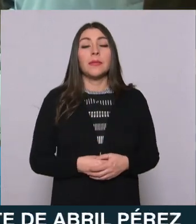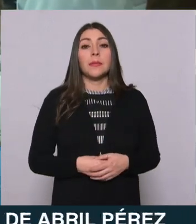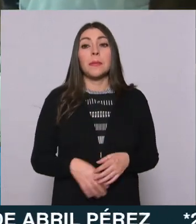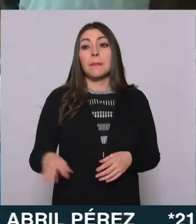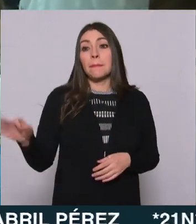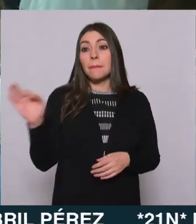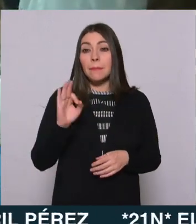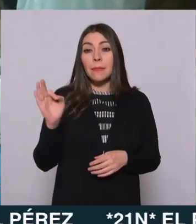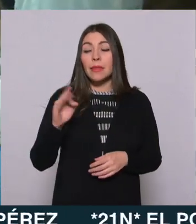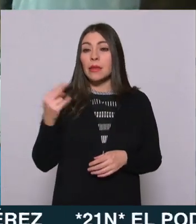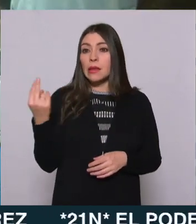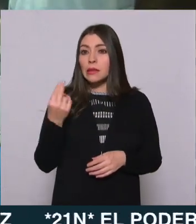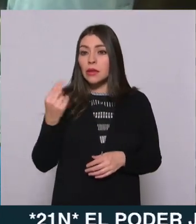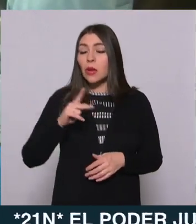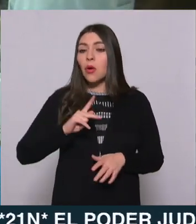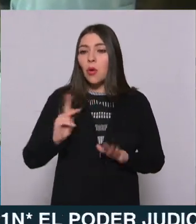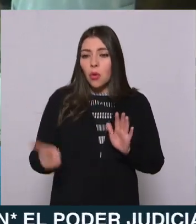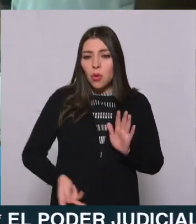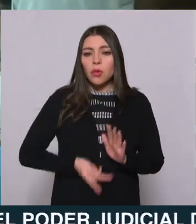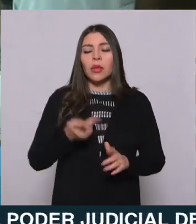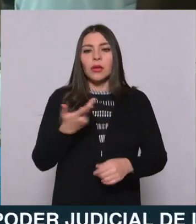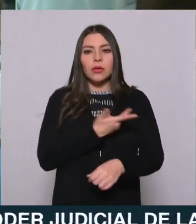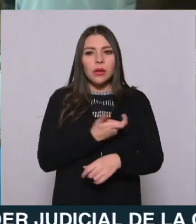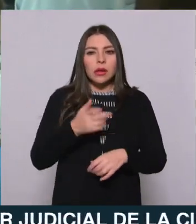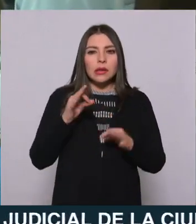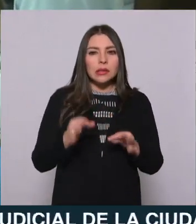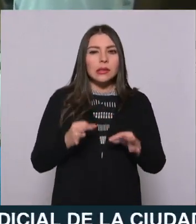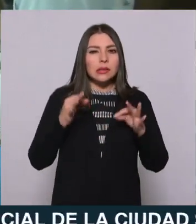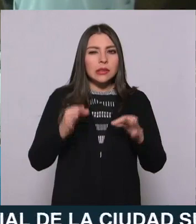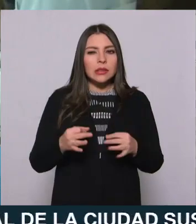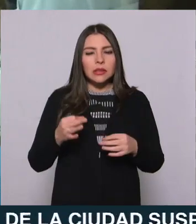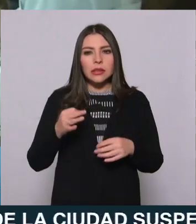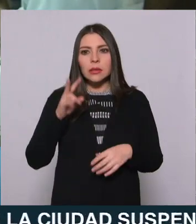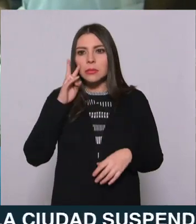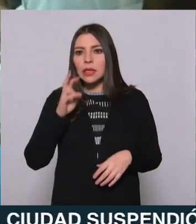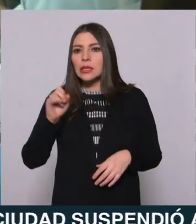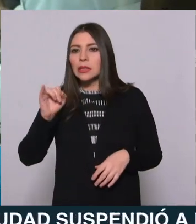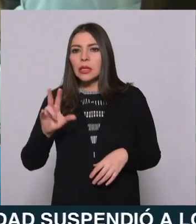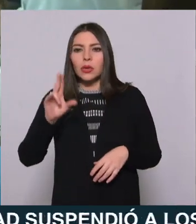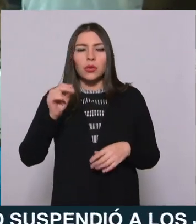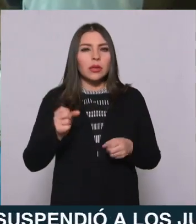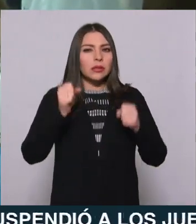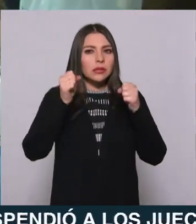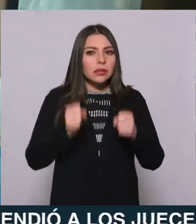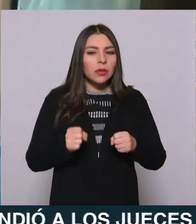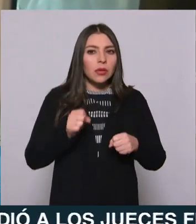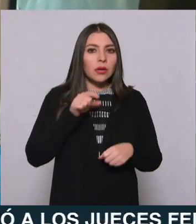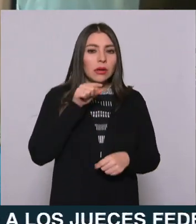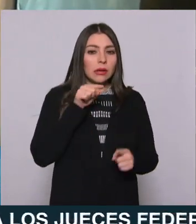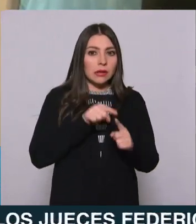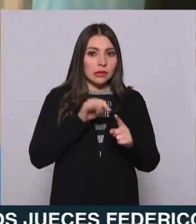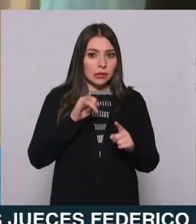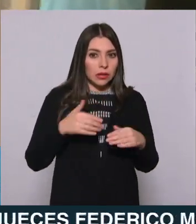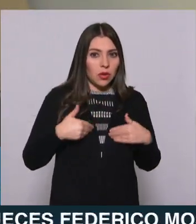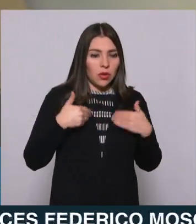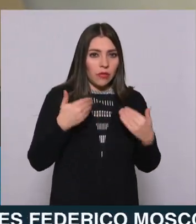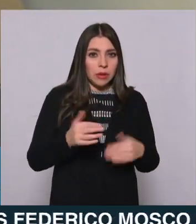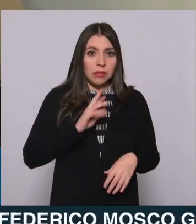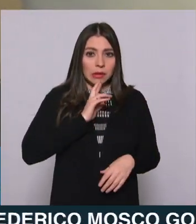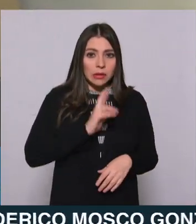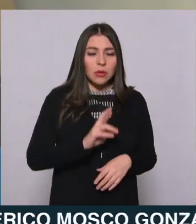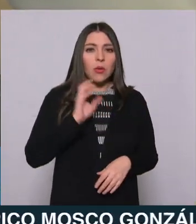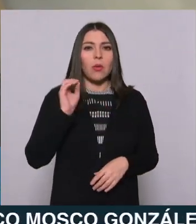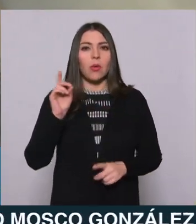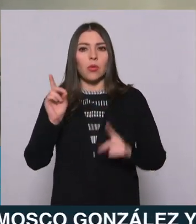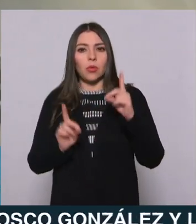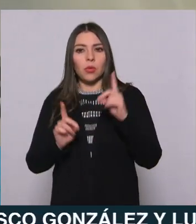hacen verificaciones o reprocesos que nos permiten asegurar la confiabilidad y la certeza del resultado